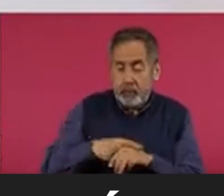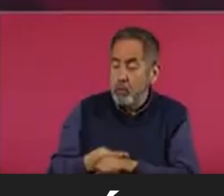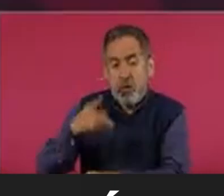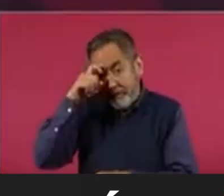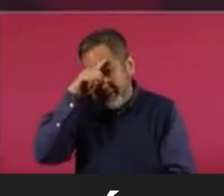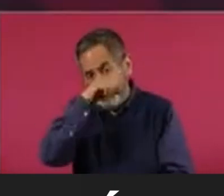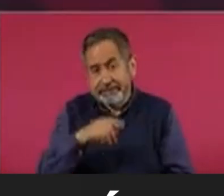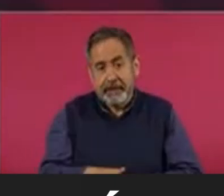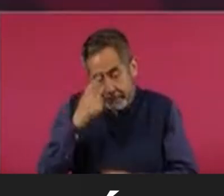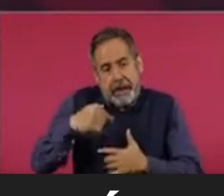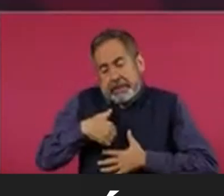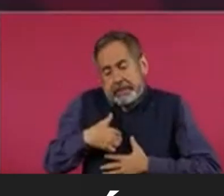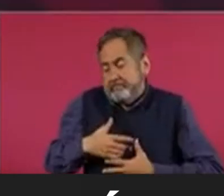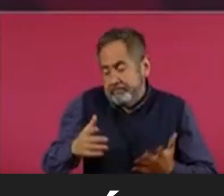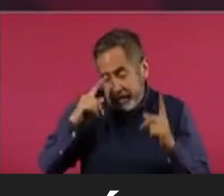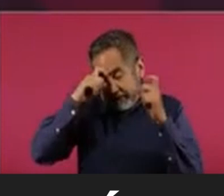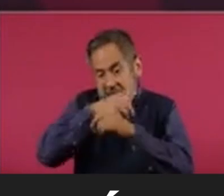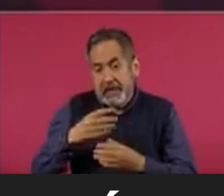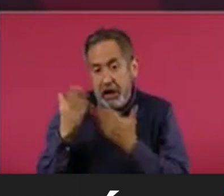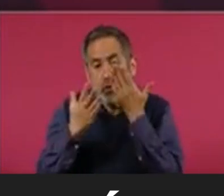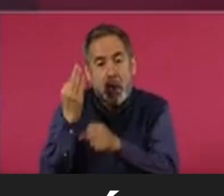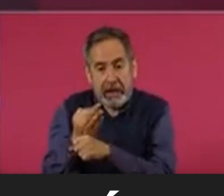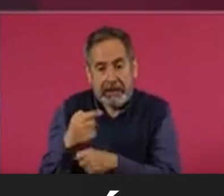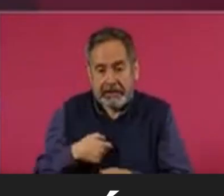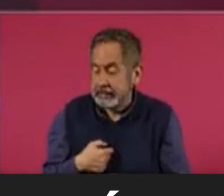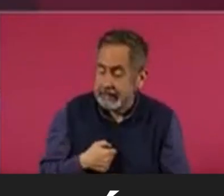difícil, para mí, porque